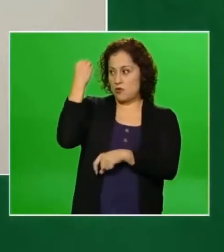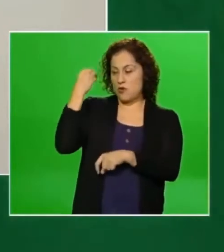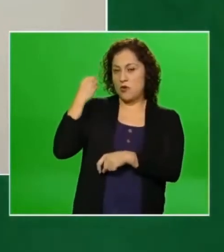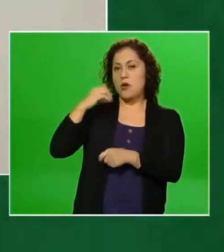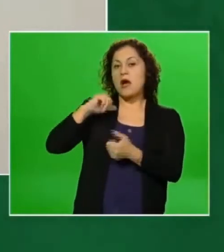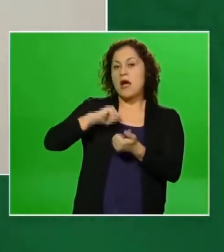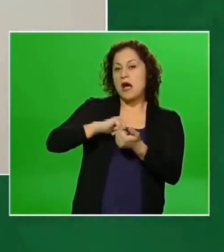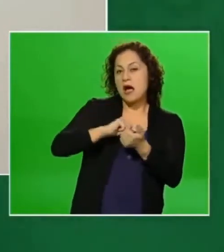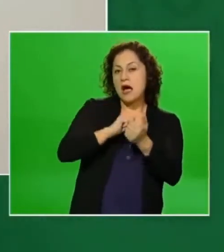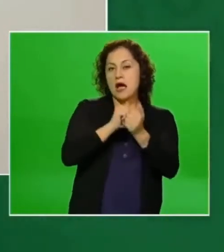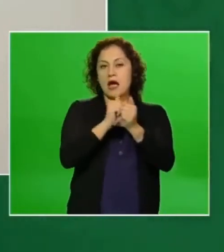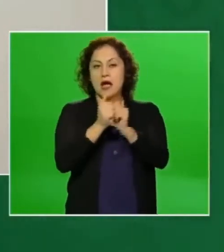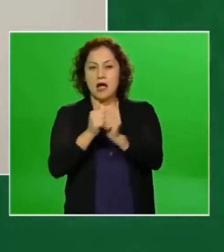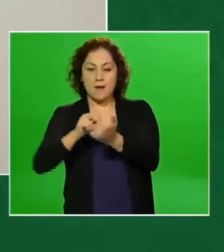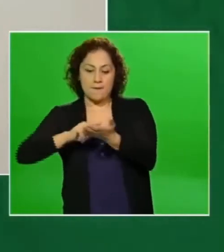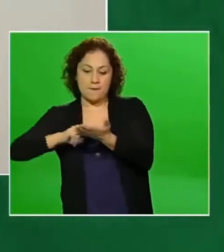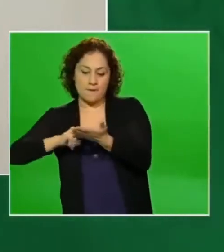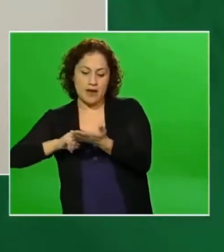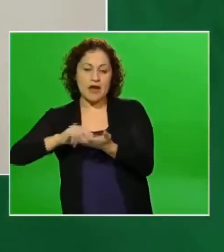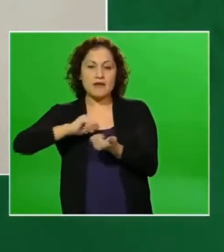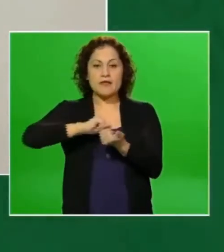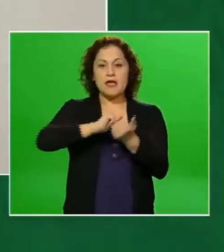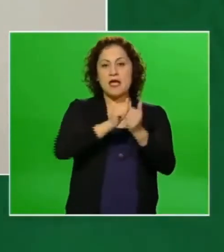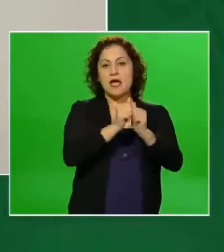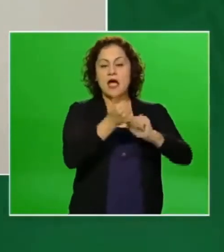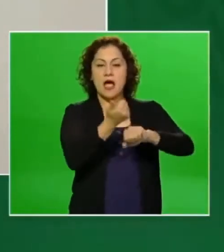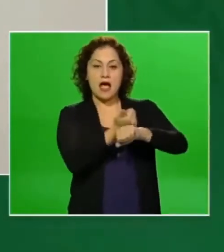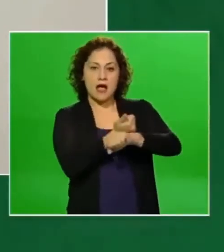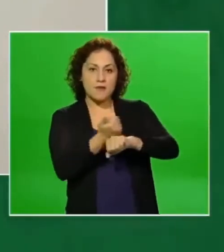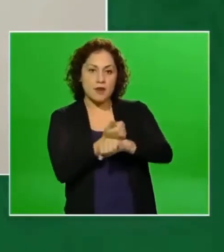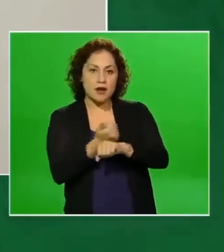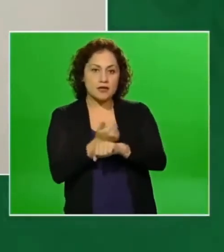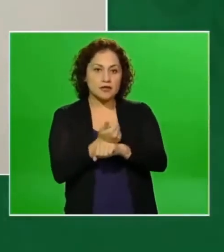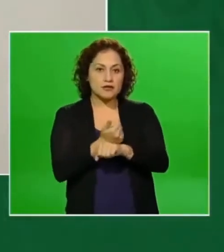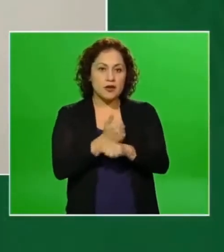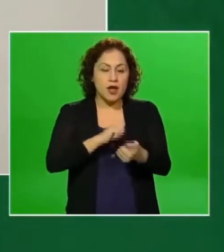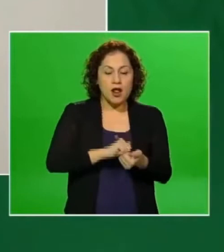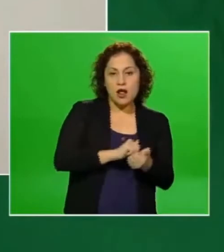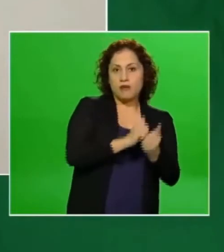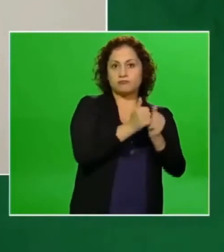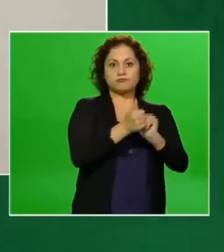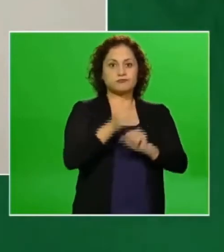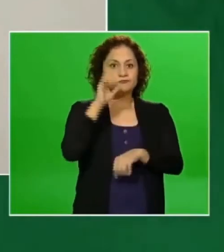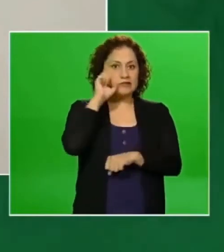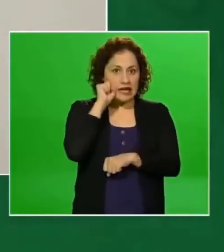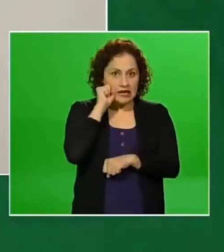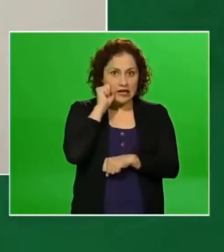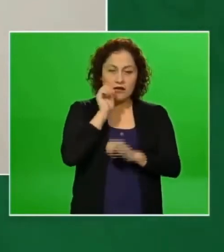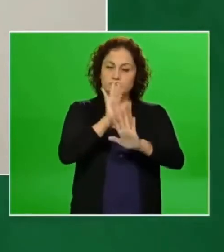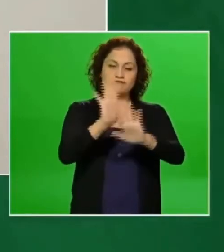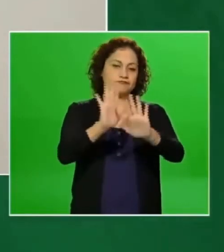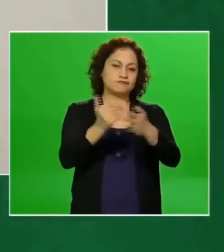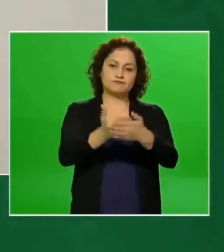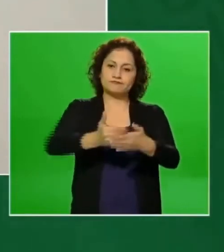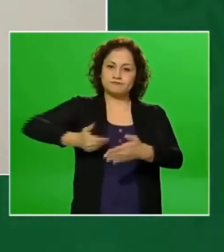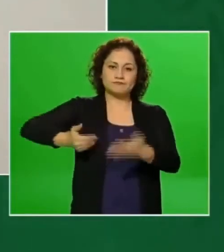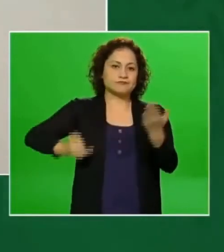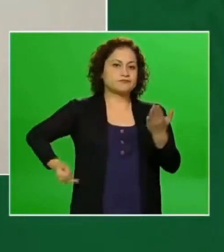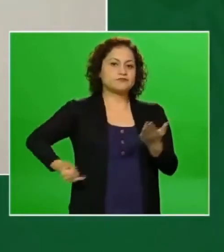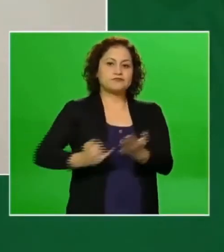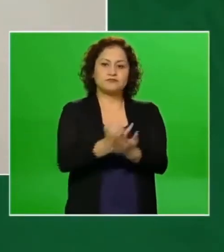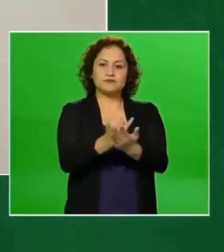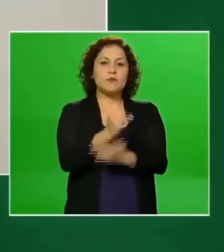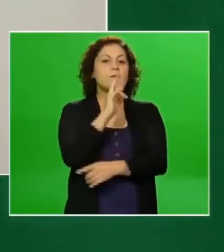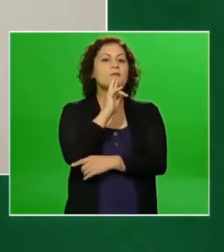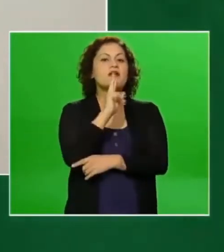no continúe de amarillo a naranja, es decir, controlar la transmisión en la entidad, entonces toman la decisión que uno de